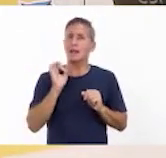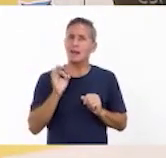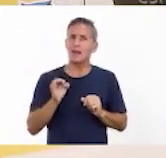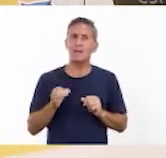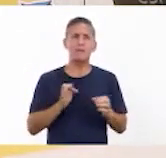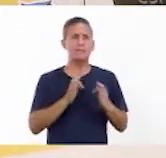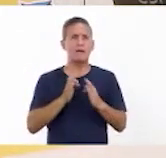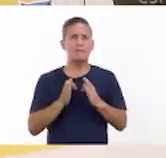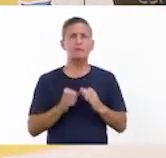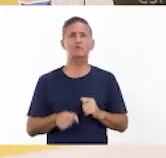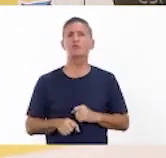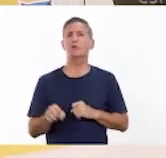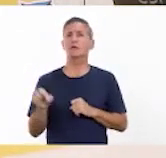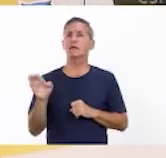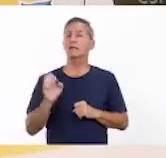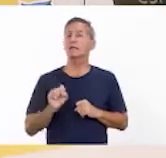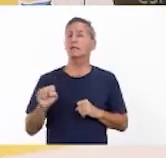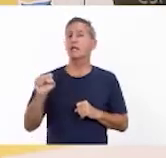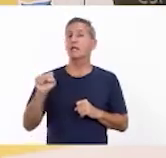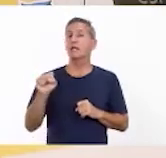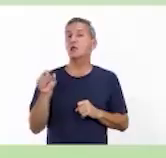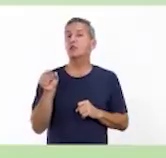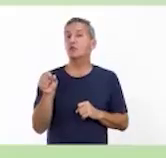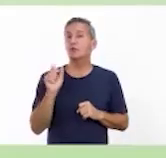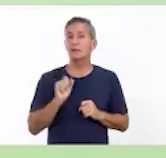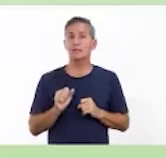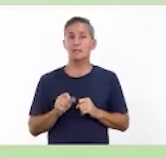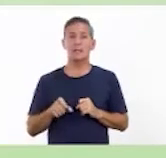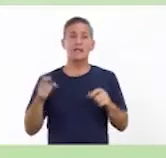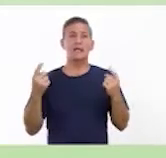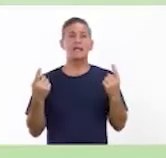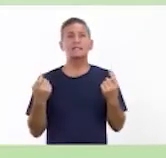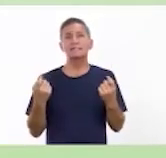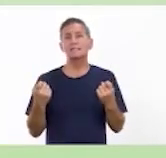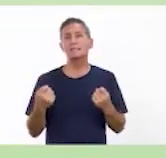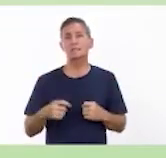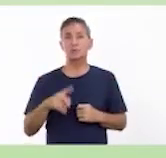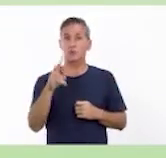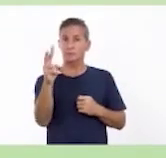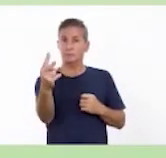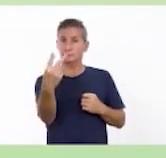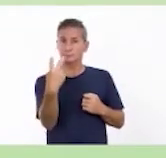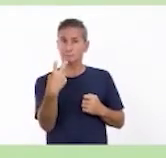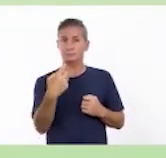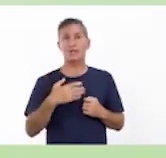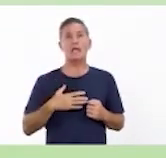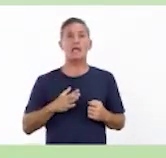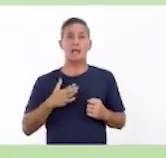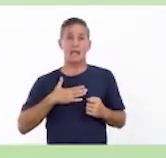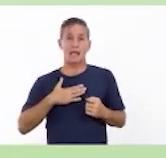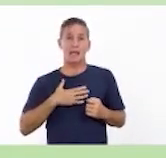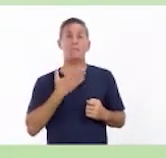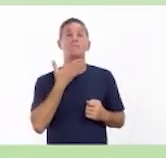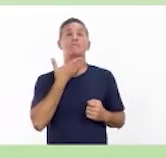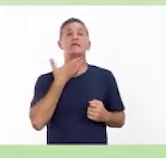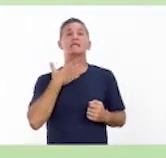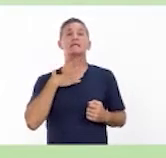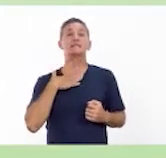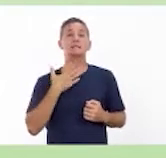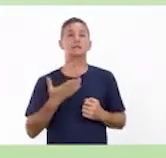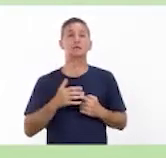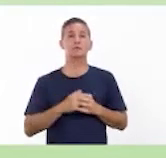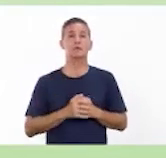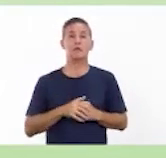funciones del sustantivo. Por eso dice, necesito que me atiendas, es mi deseo. Aquí está haciendo función